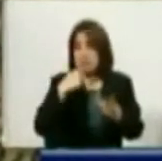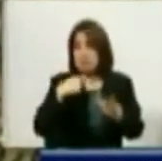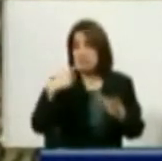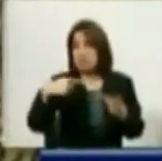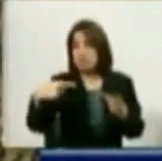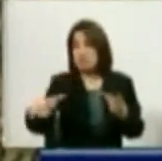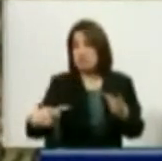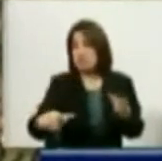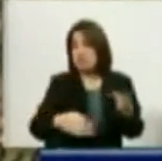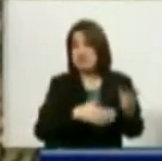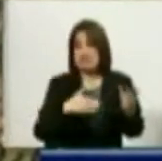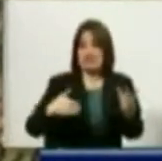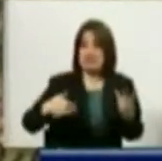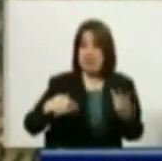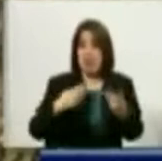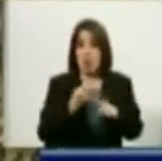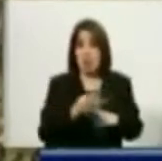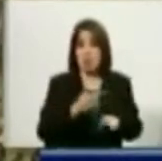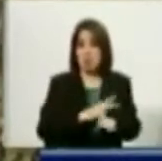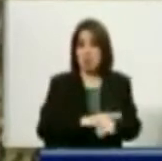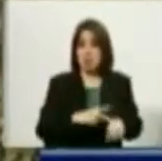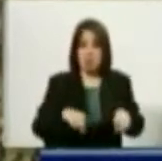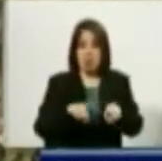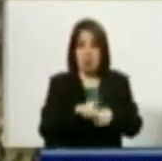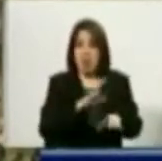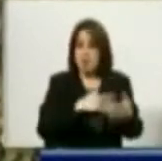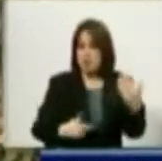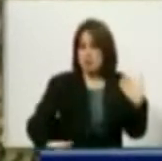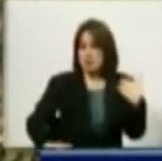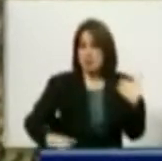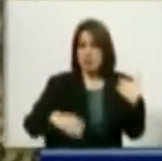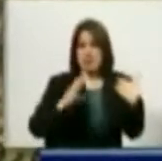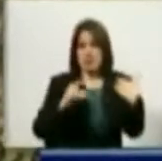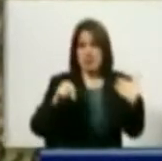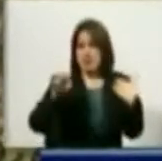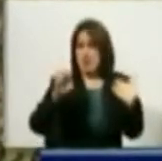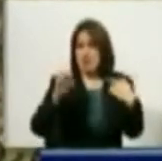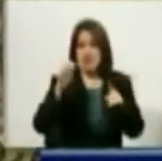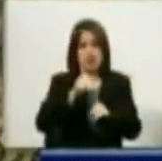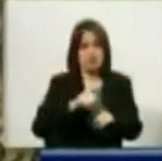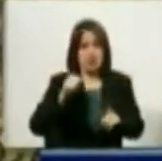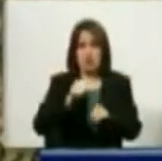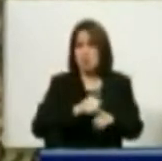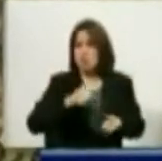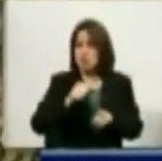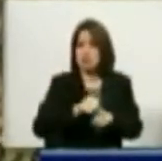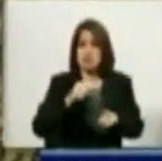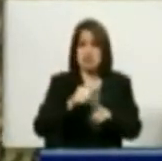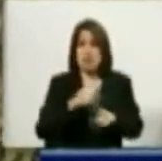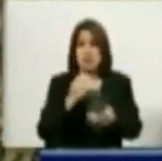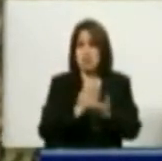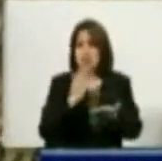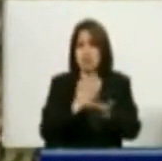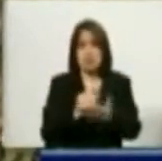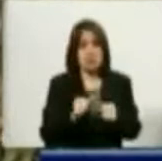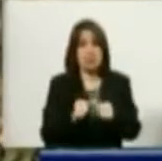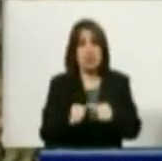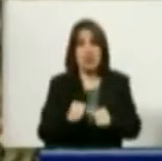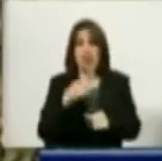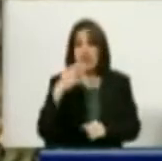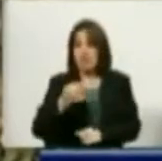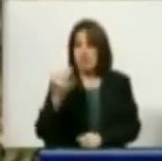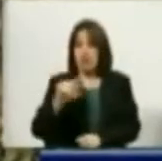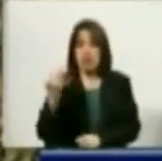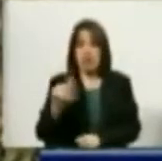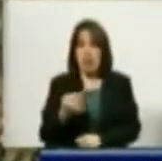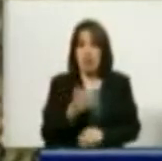le han deseado y ahí está tibisay luchando y va a seguir luchando para que este país sea un país en verdad una